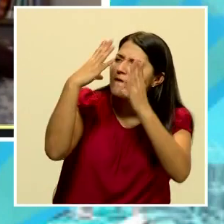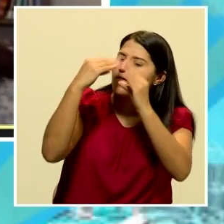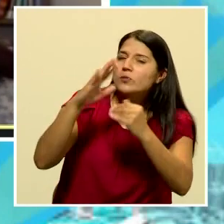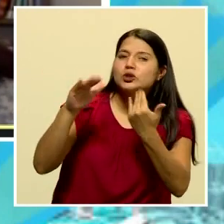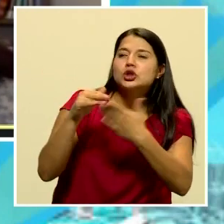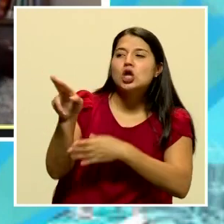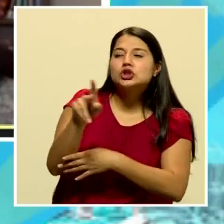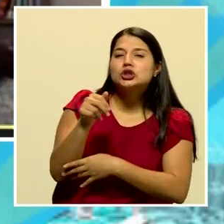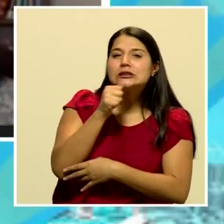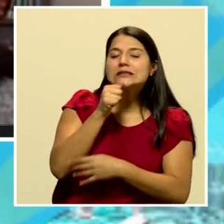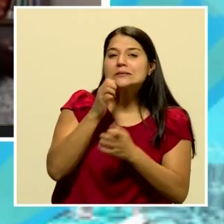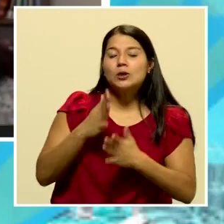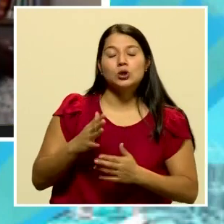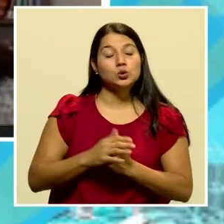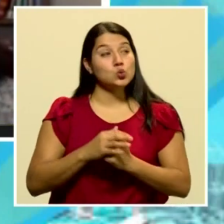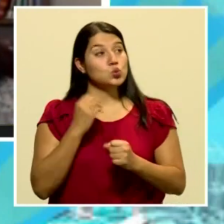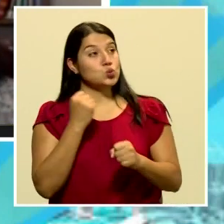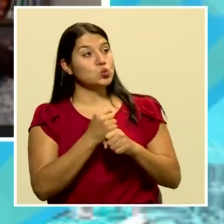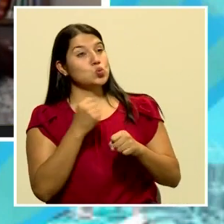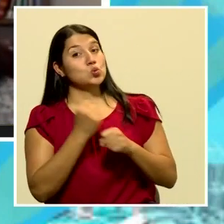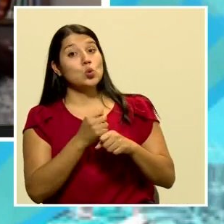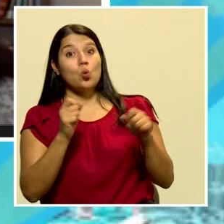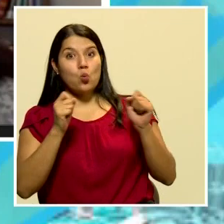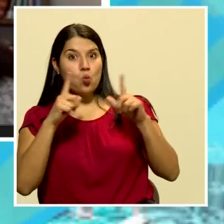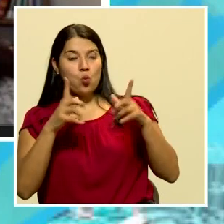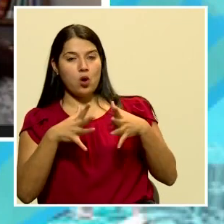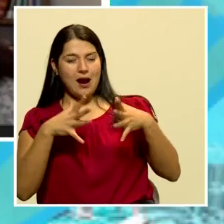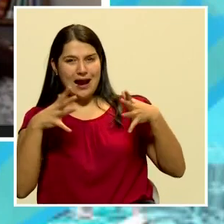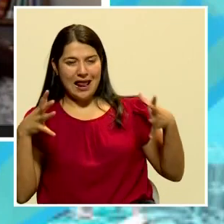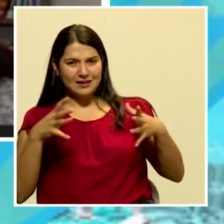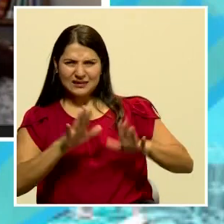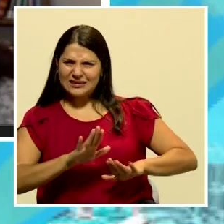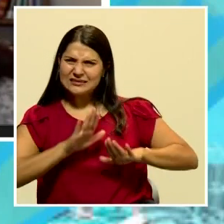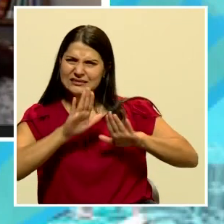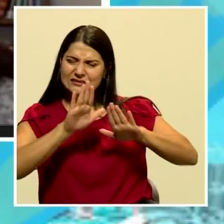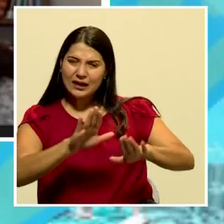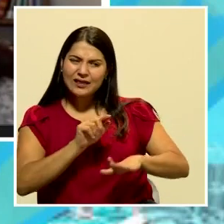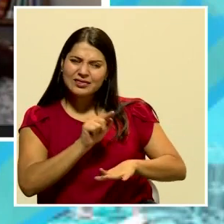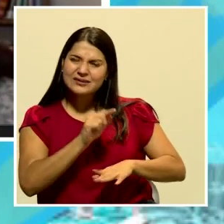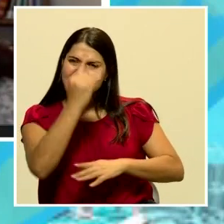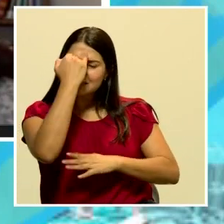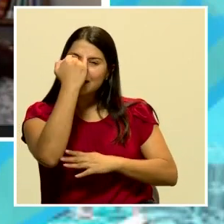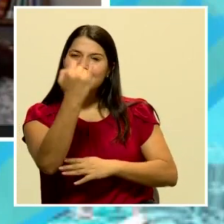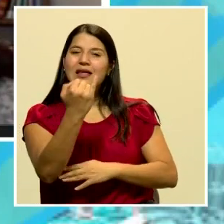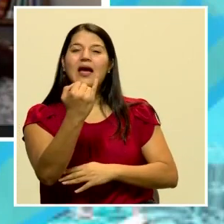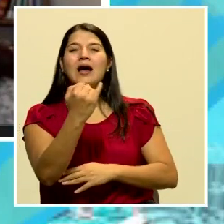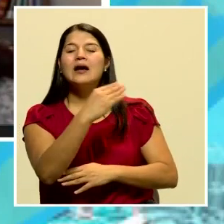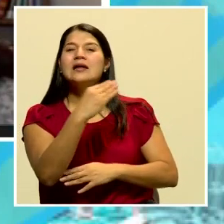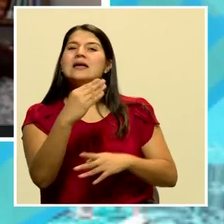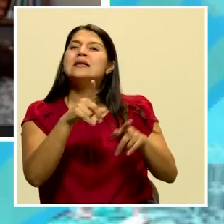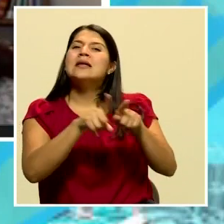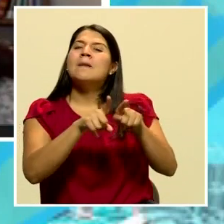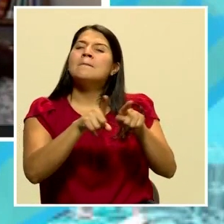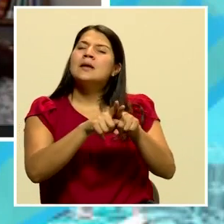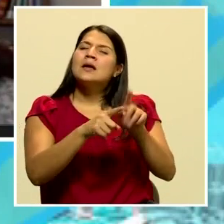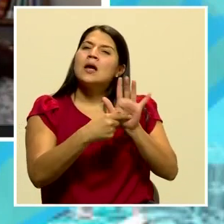colaboradores. Un trabajo monumental, excelente, una iniciativa que además muestra